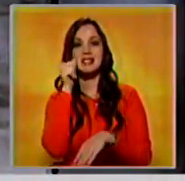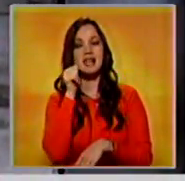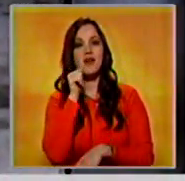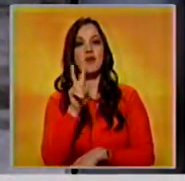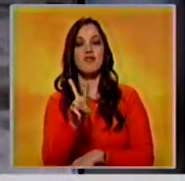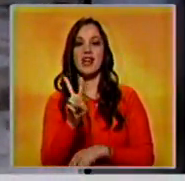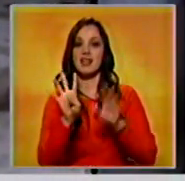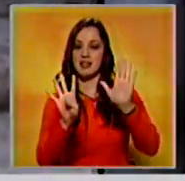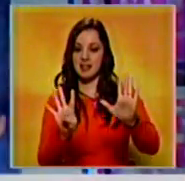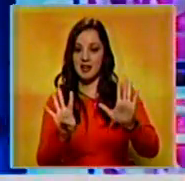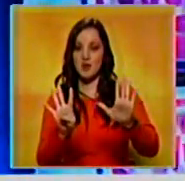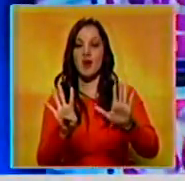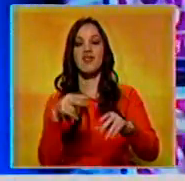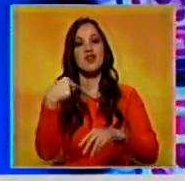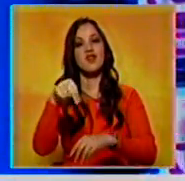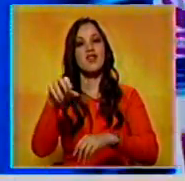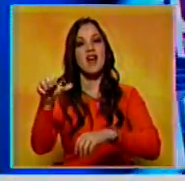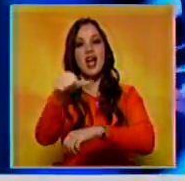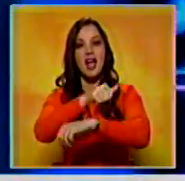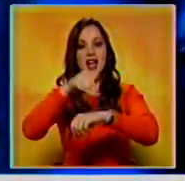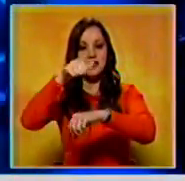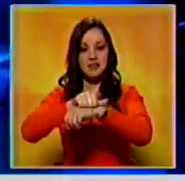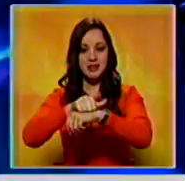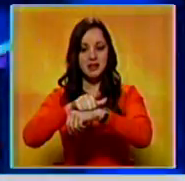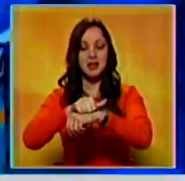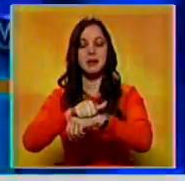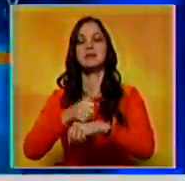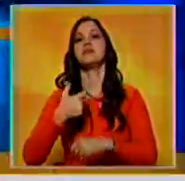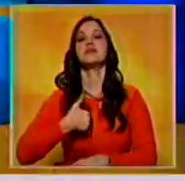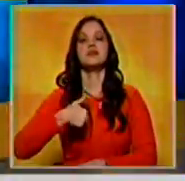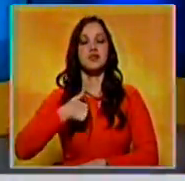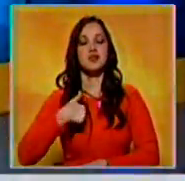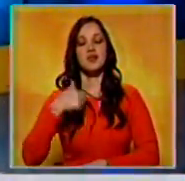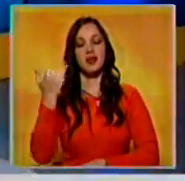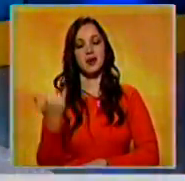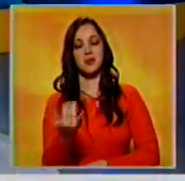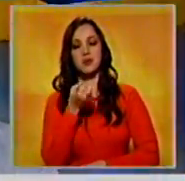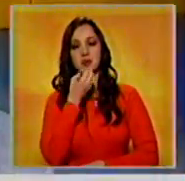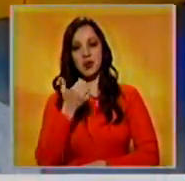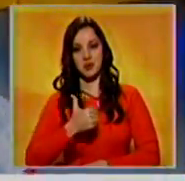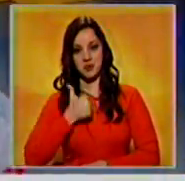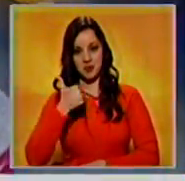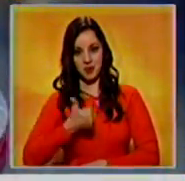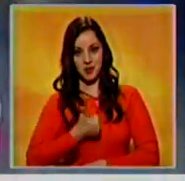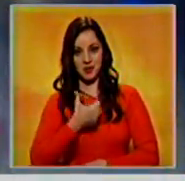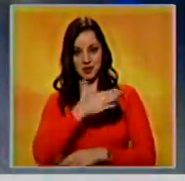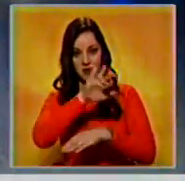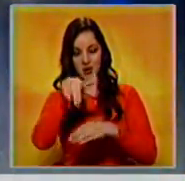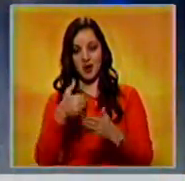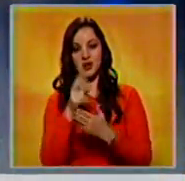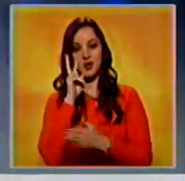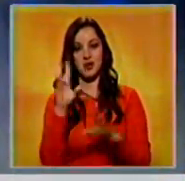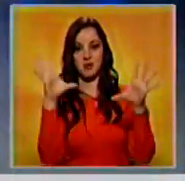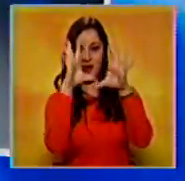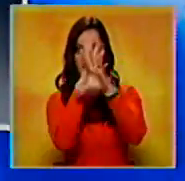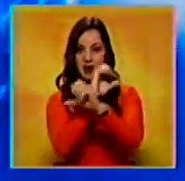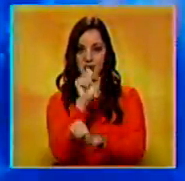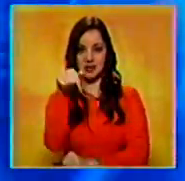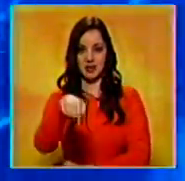noviembre en Filipinas. Y así llegamos una vez más al final. Yo soy Federica Guzmán, que tengan buen provecho y nos vemos esta noche aquí en Estrenos y Estrellas.